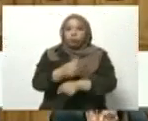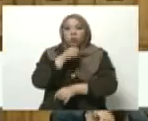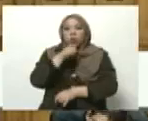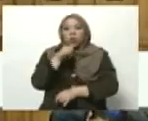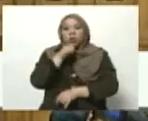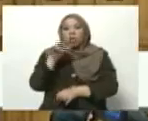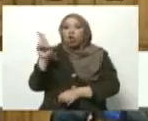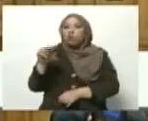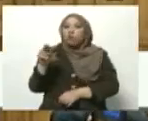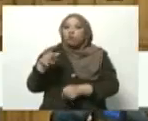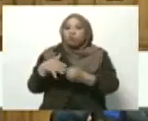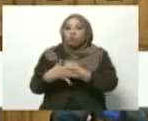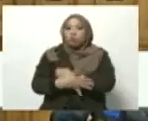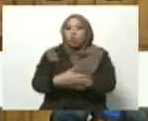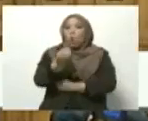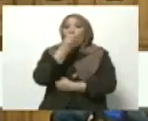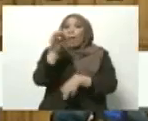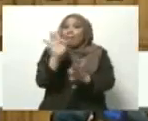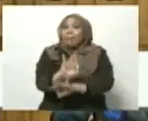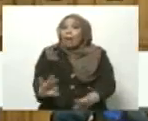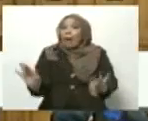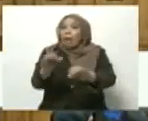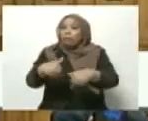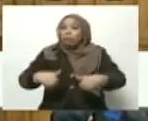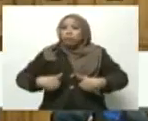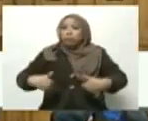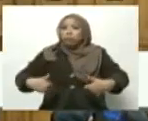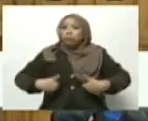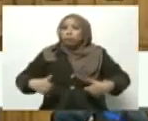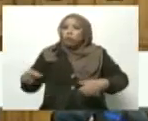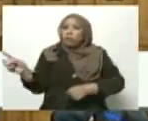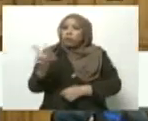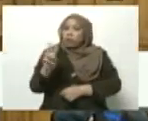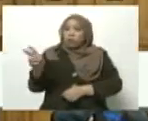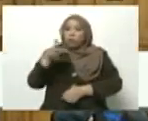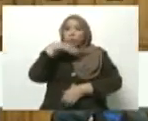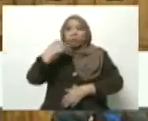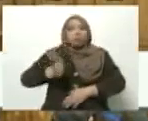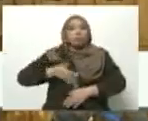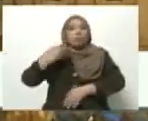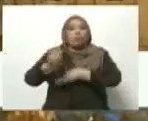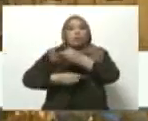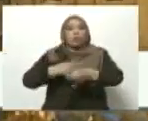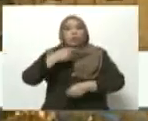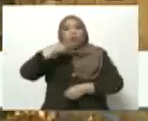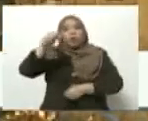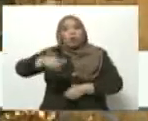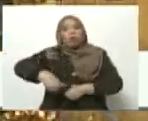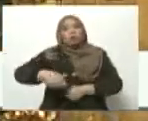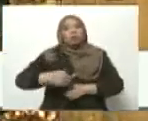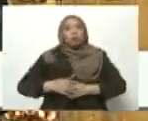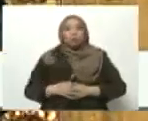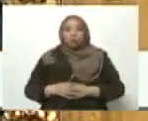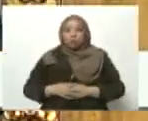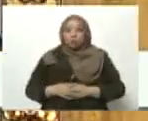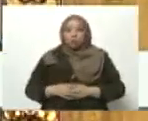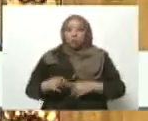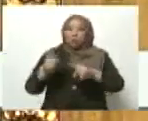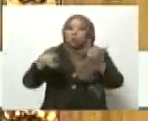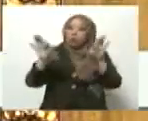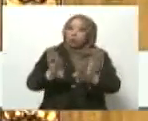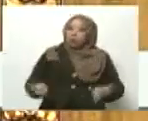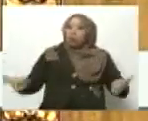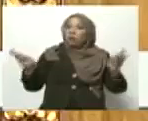escasez que jamás haya enfrentado, cuyas implicaciones no podemos predecir completamente. Pero nada de